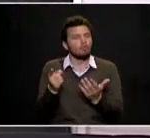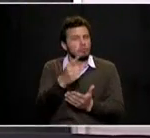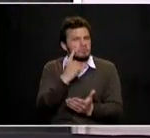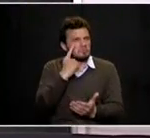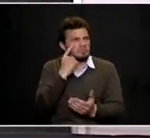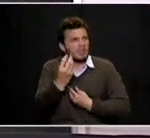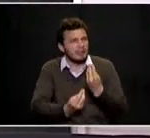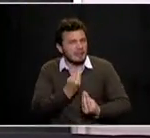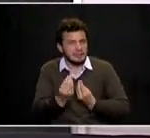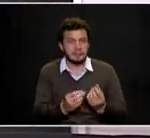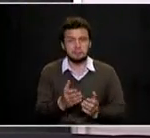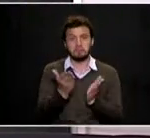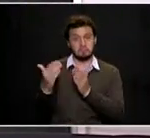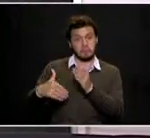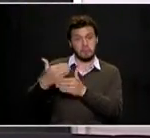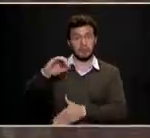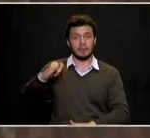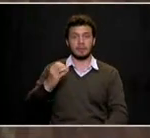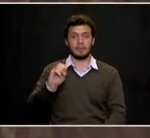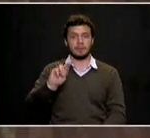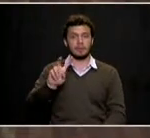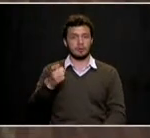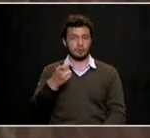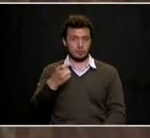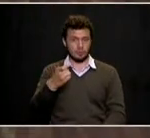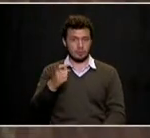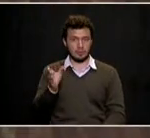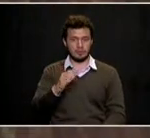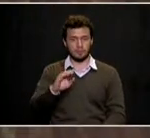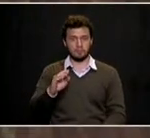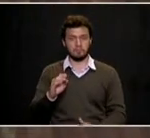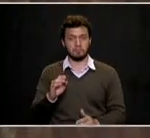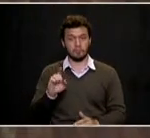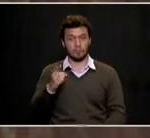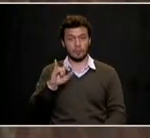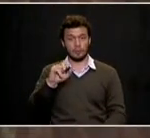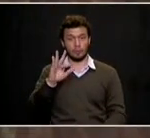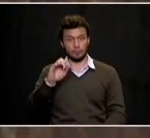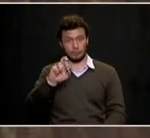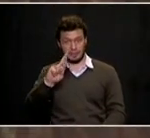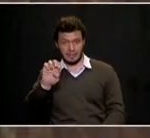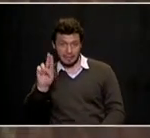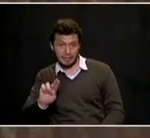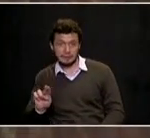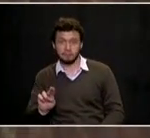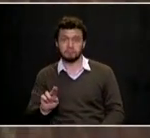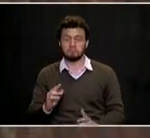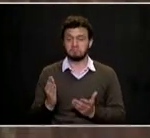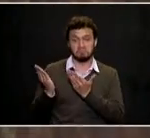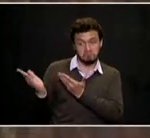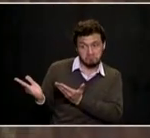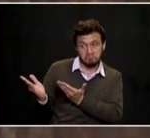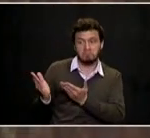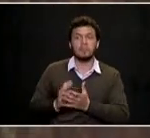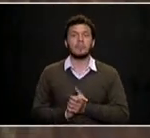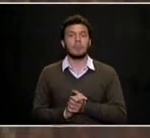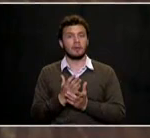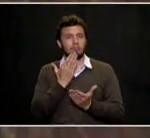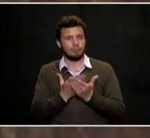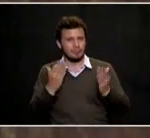y tiene un minuto para ello buenas noches a toda la audiencia de telemedellín ahora 13 y a todos los medellinenses